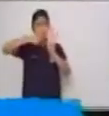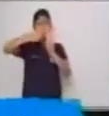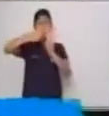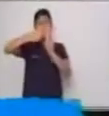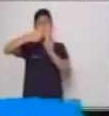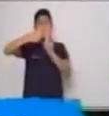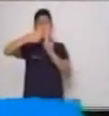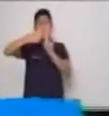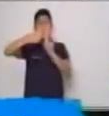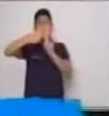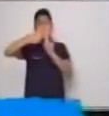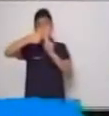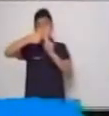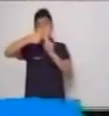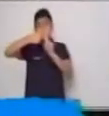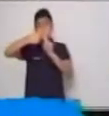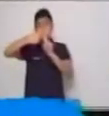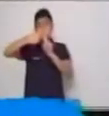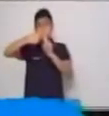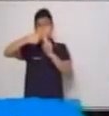más